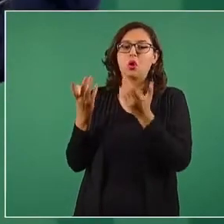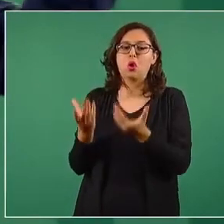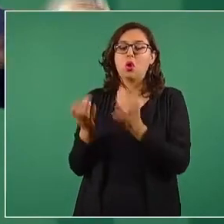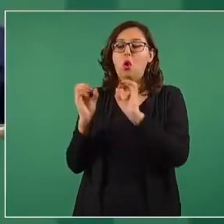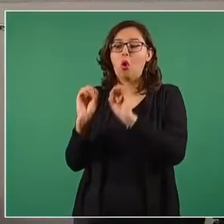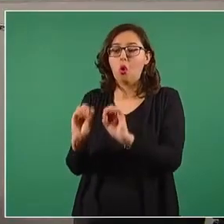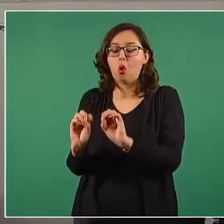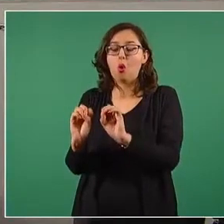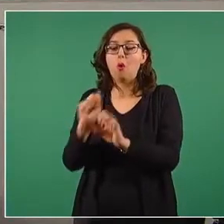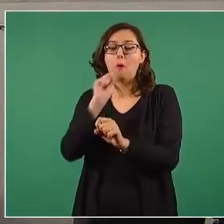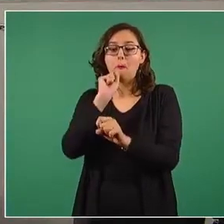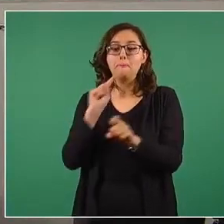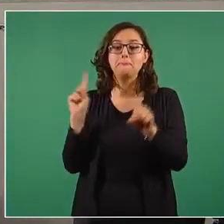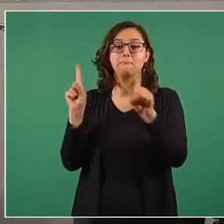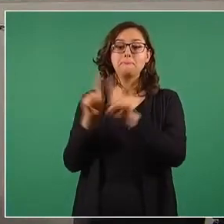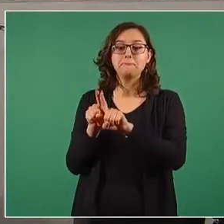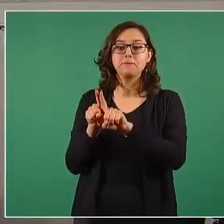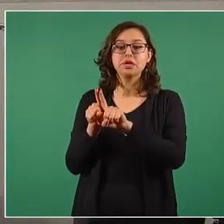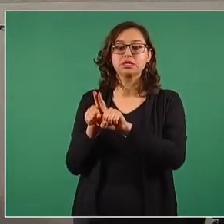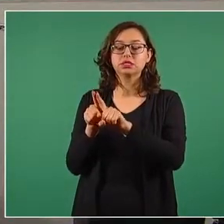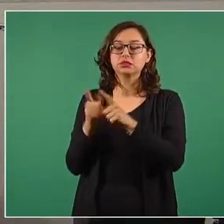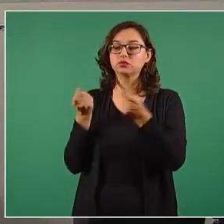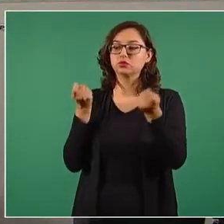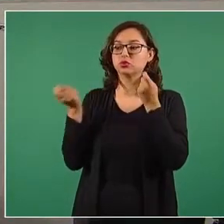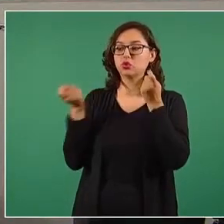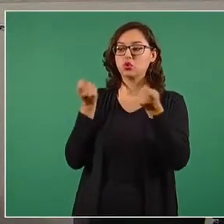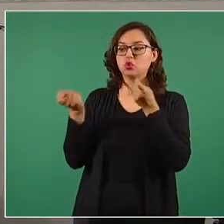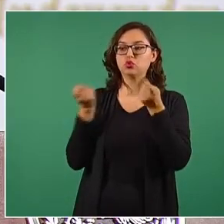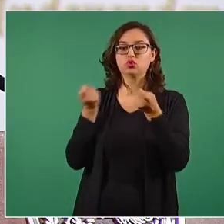dos grupos que han monopolizado